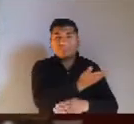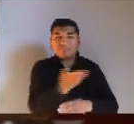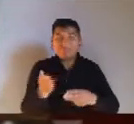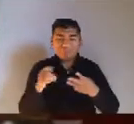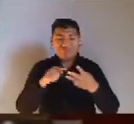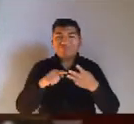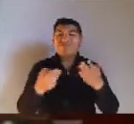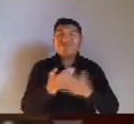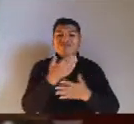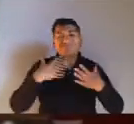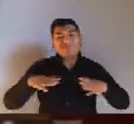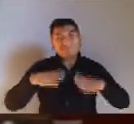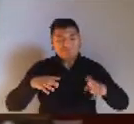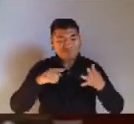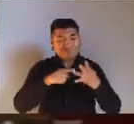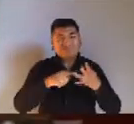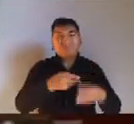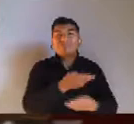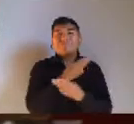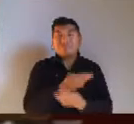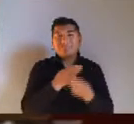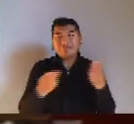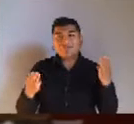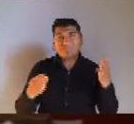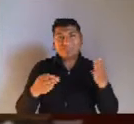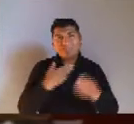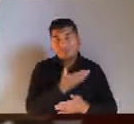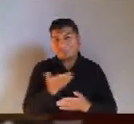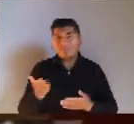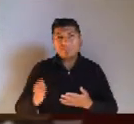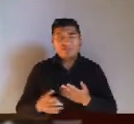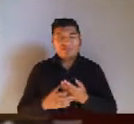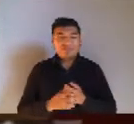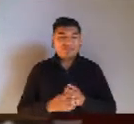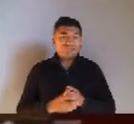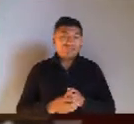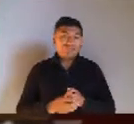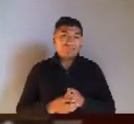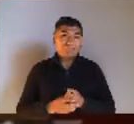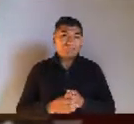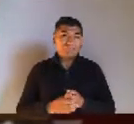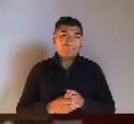la moda, de los bienes materiales.